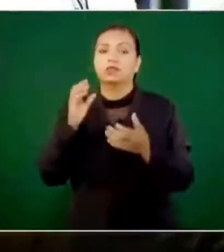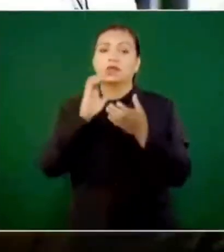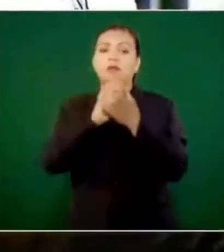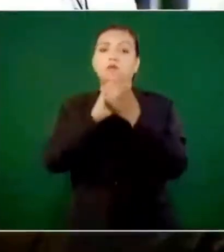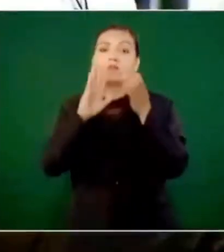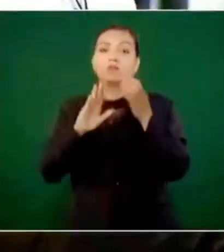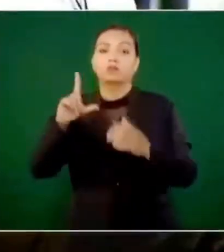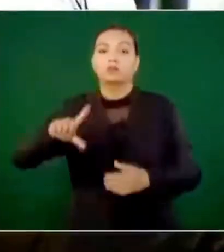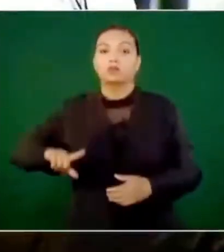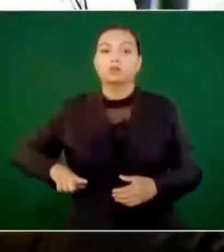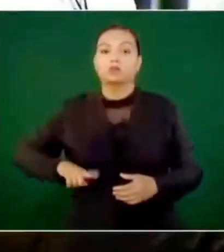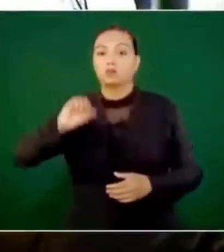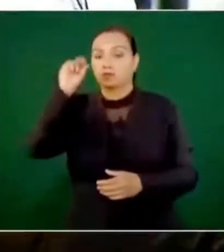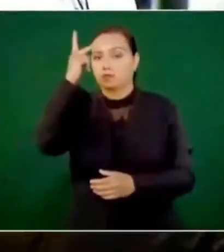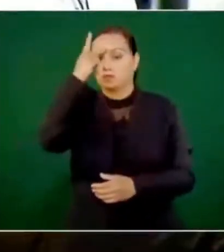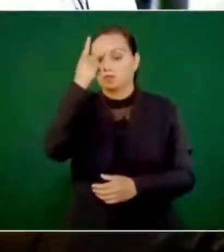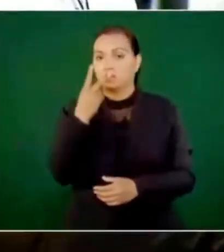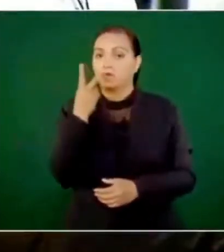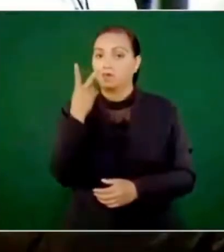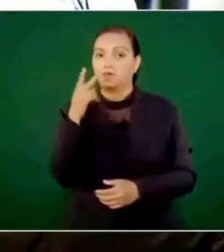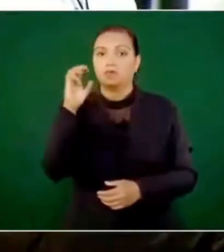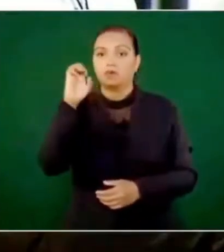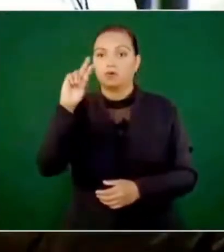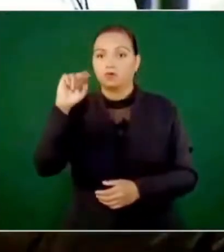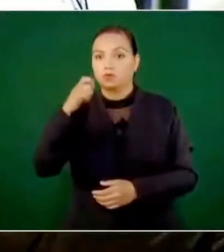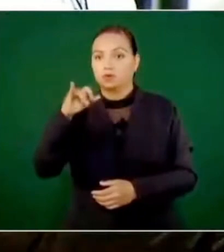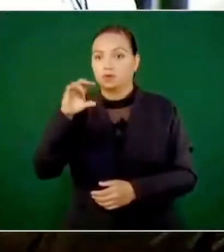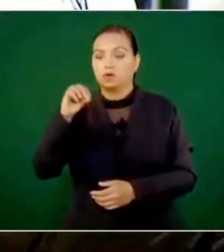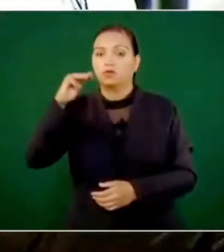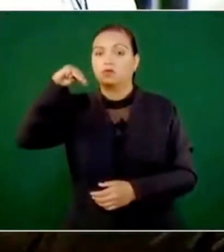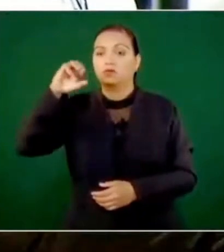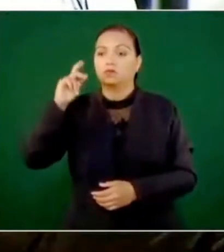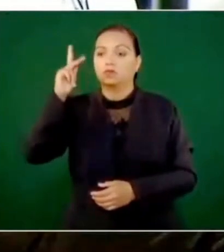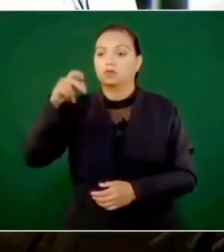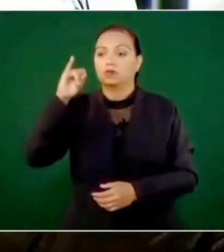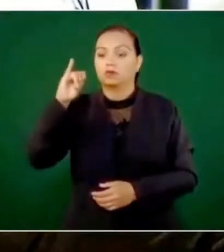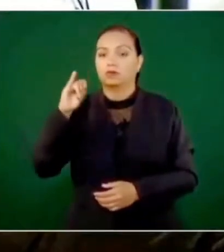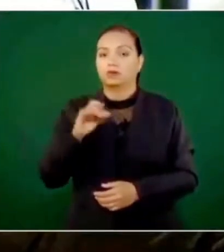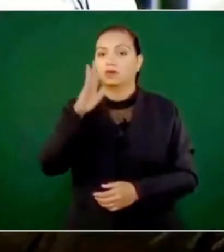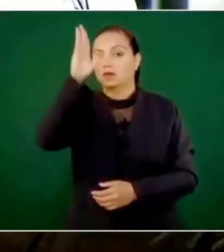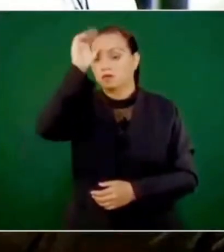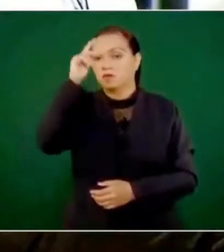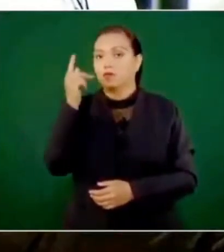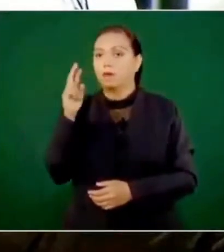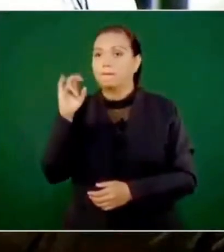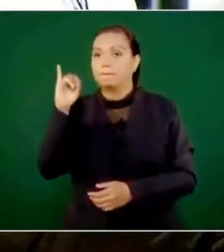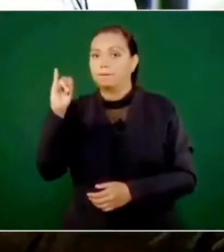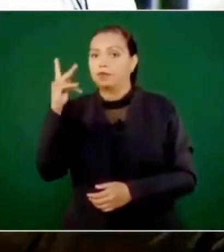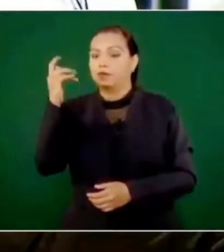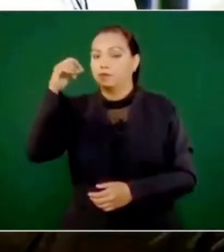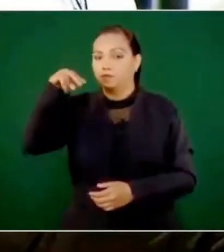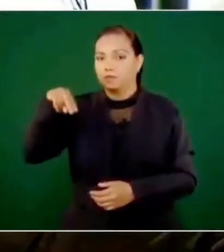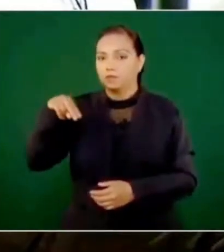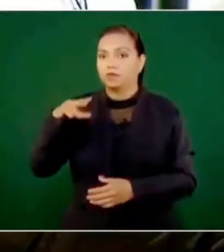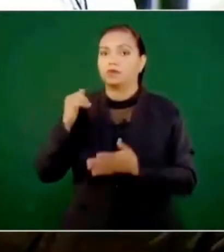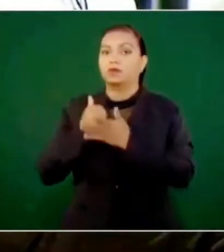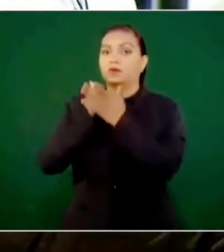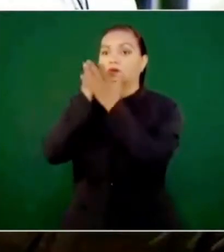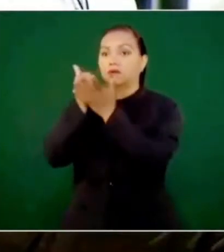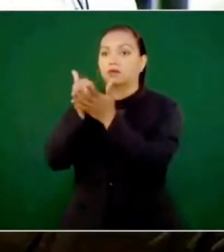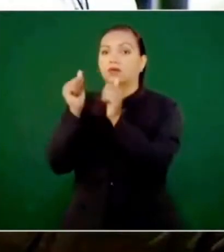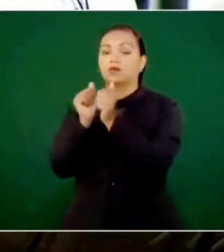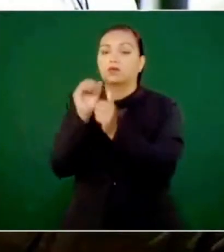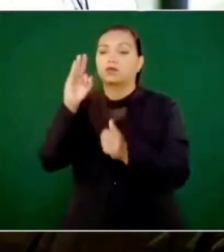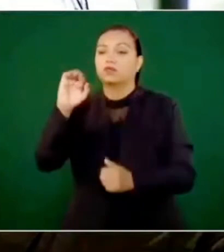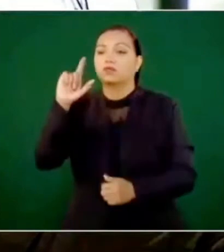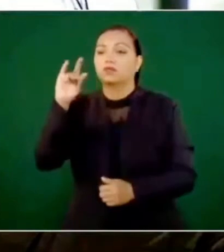Potosí. Ambos, Eugenio y Maqui, a favor del PRI y del PAN, ayudaron a Felipe